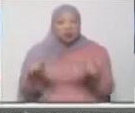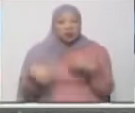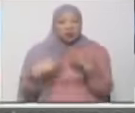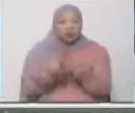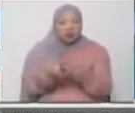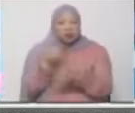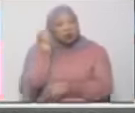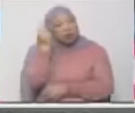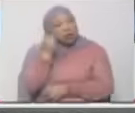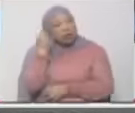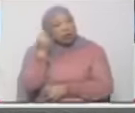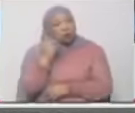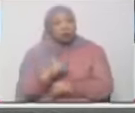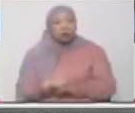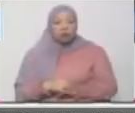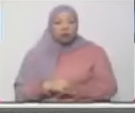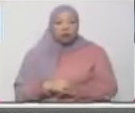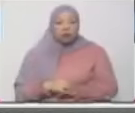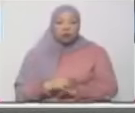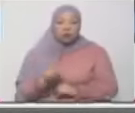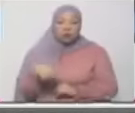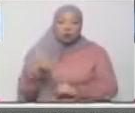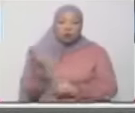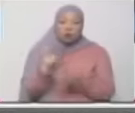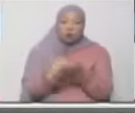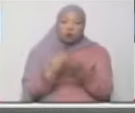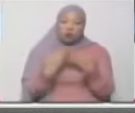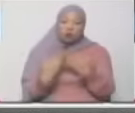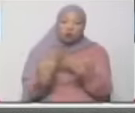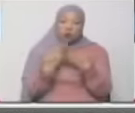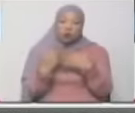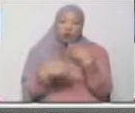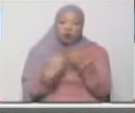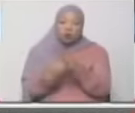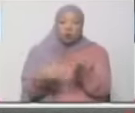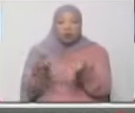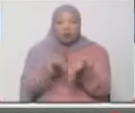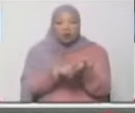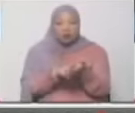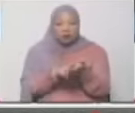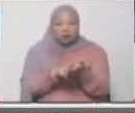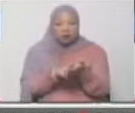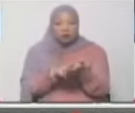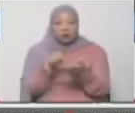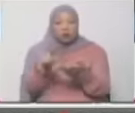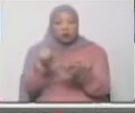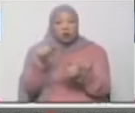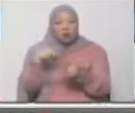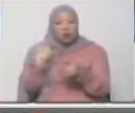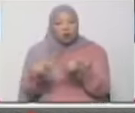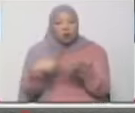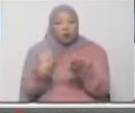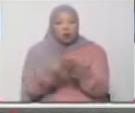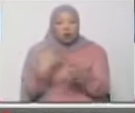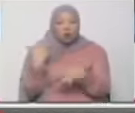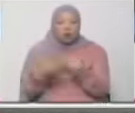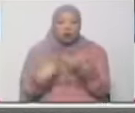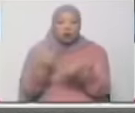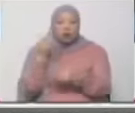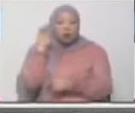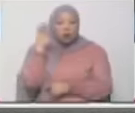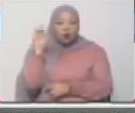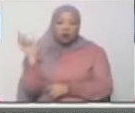pone a pensar. Y después lo vuelve a agarrar y vuelve a releerlo. Haces así, tienes la otra página. Aquí no, tienes que darle para adelante y